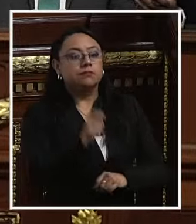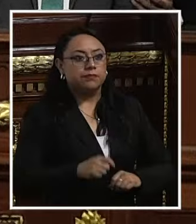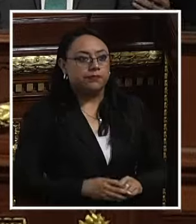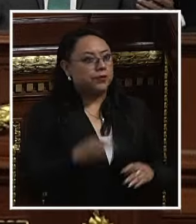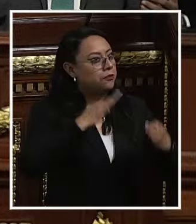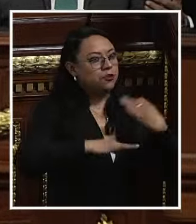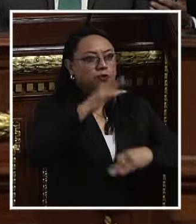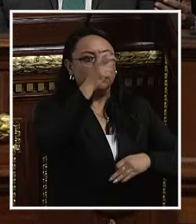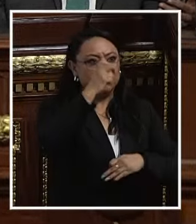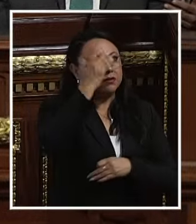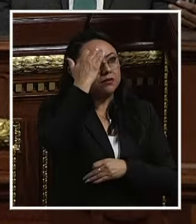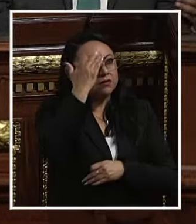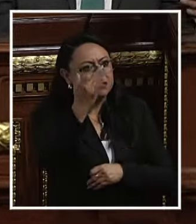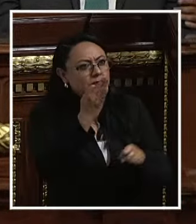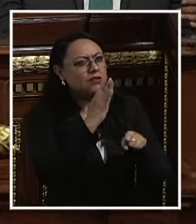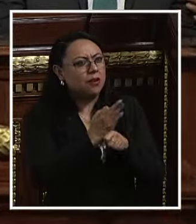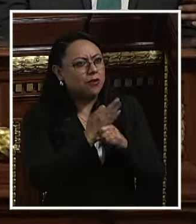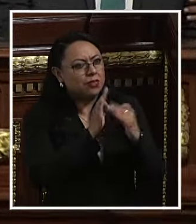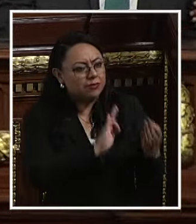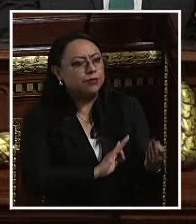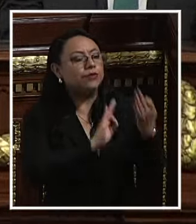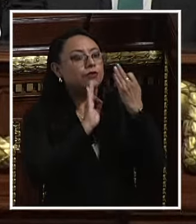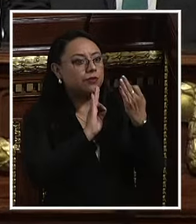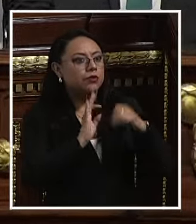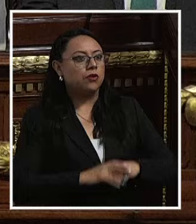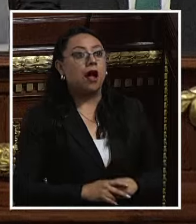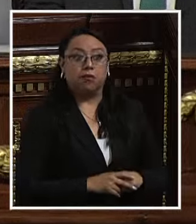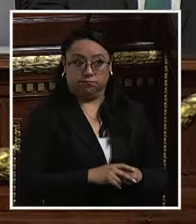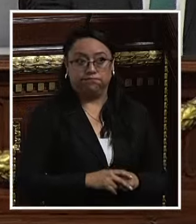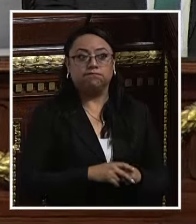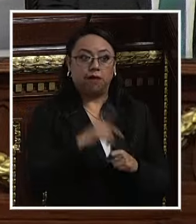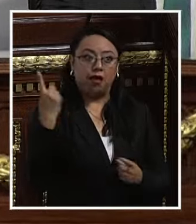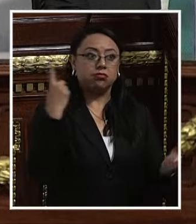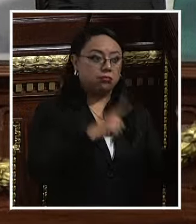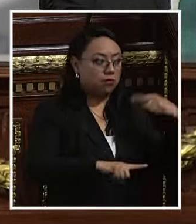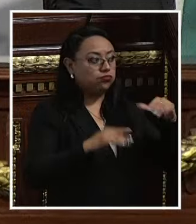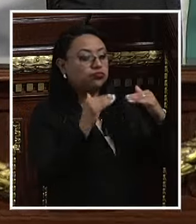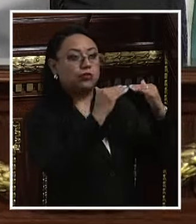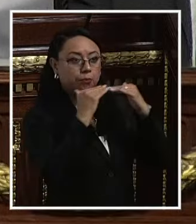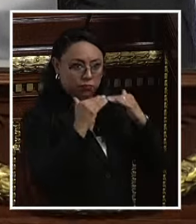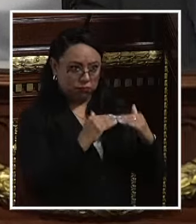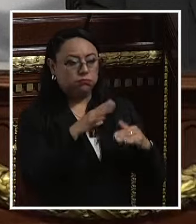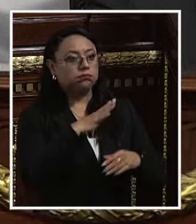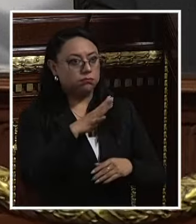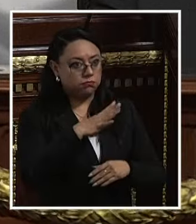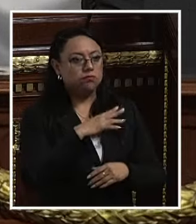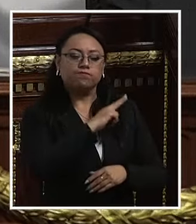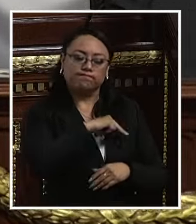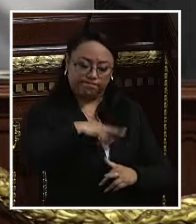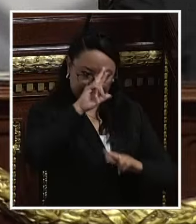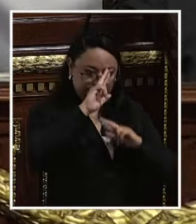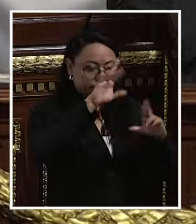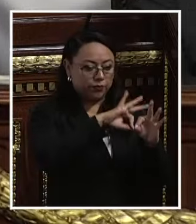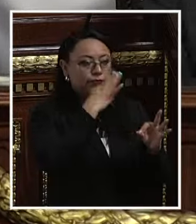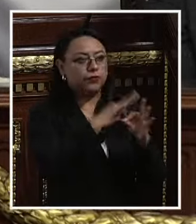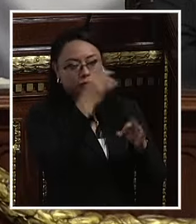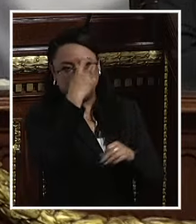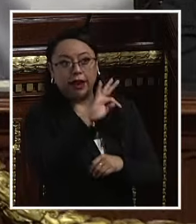que vivimos, la exigencia de respetar los mandatos democráticos para transformarlos en actuaciones